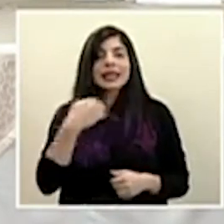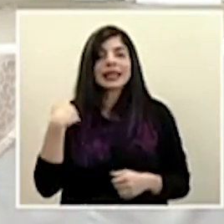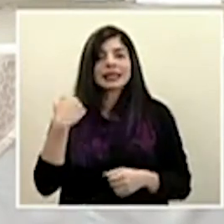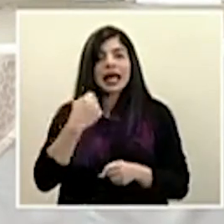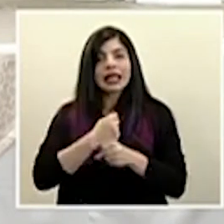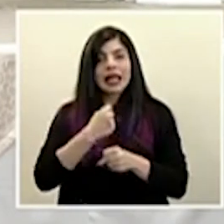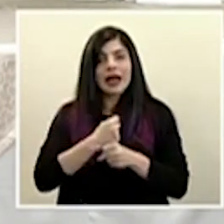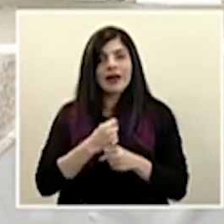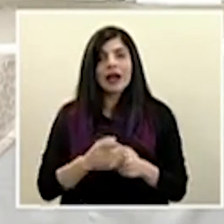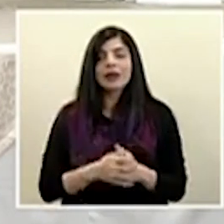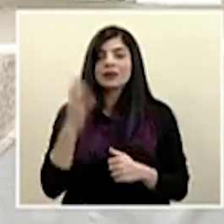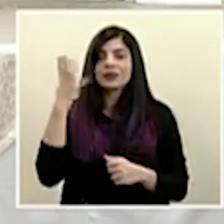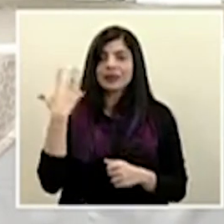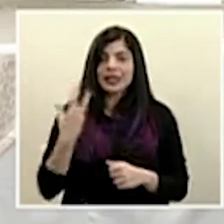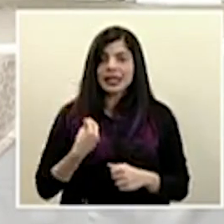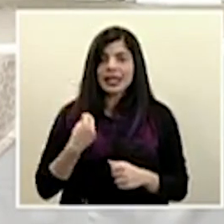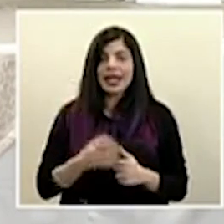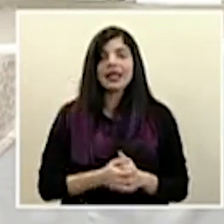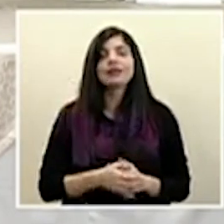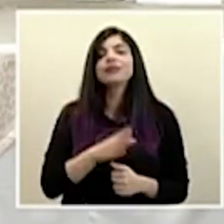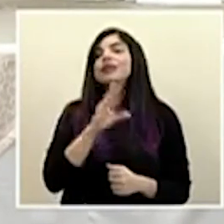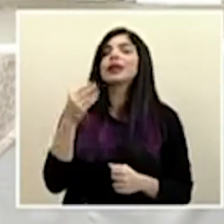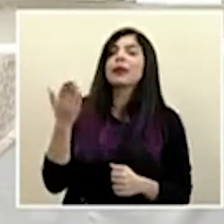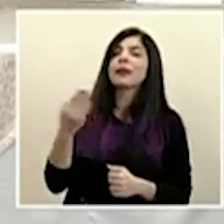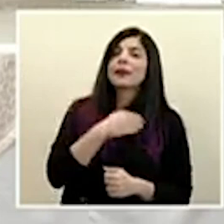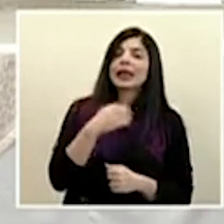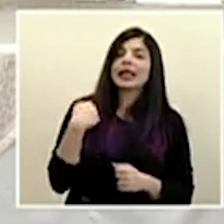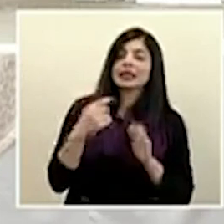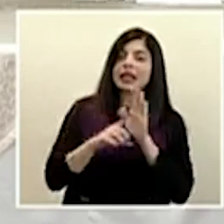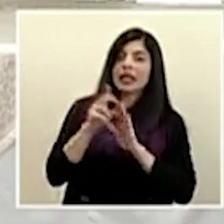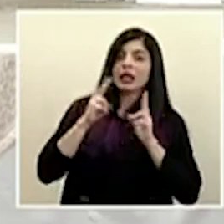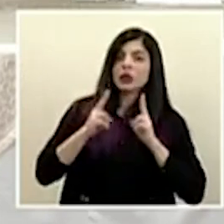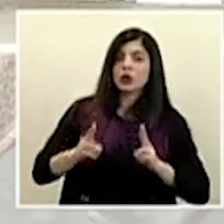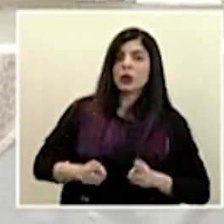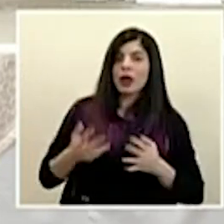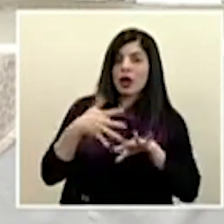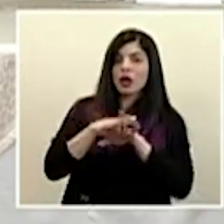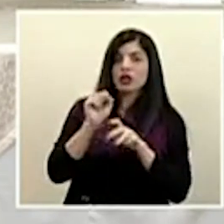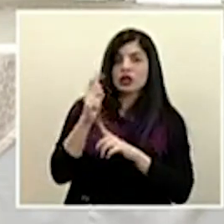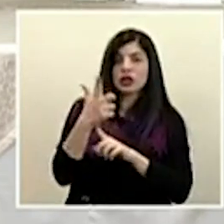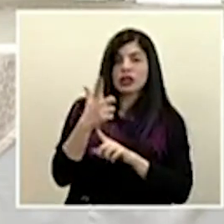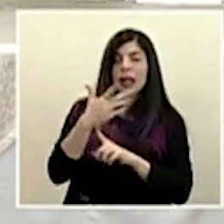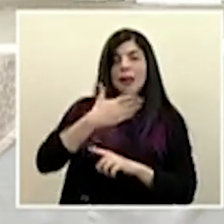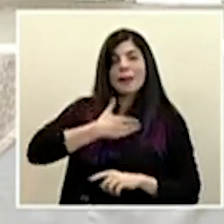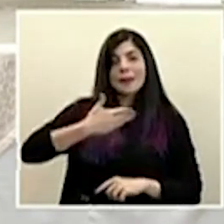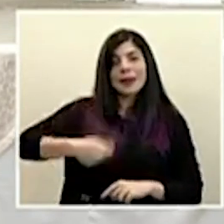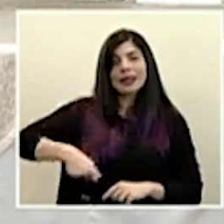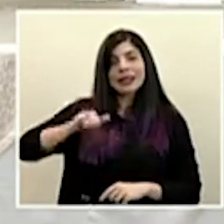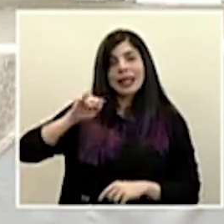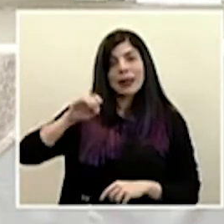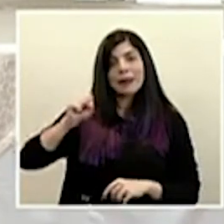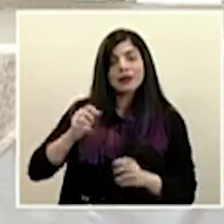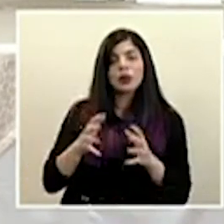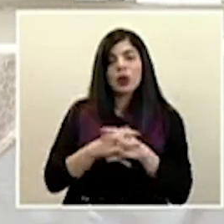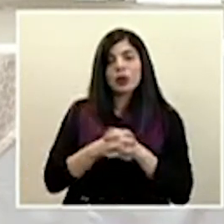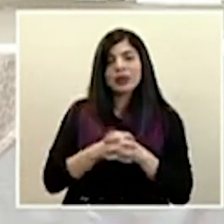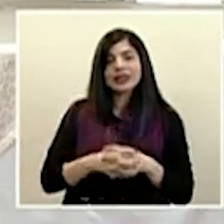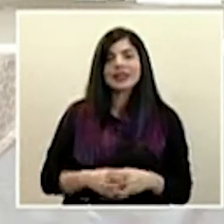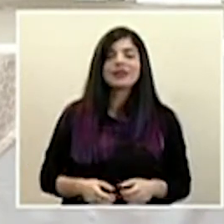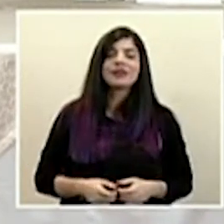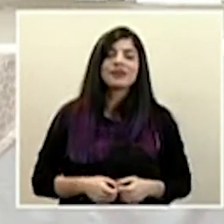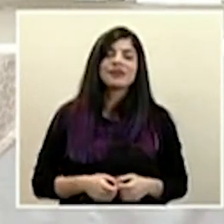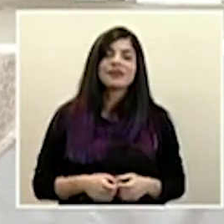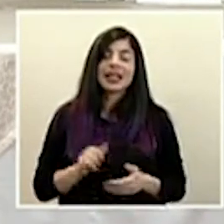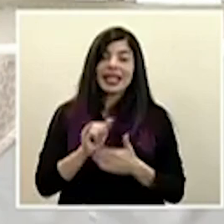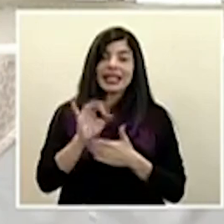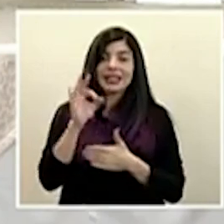Trabajo y Seguridad Social, Yanina Dinarte, y al ministro de Desarrollo Humano e Inclusión Social y presidente ejecutivo de LIMAS, Juan Luis Bermúdez.